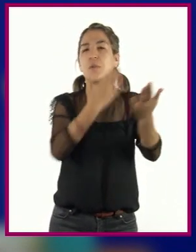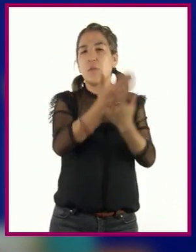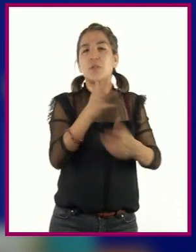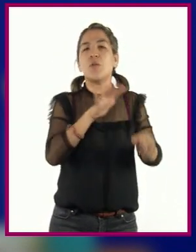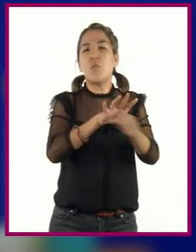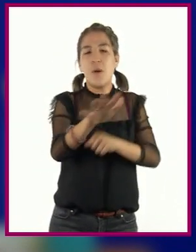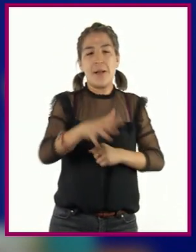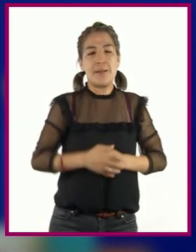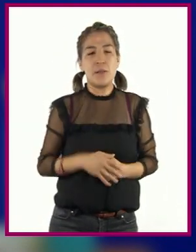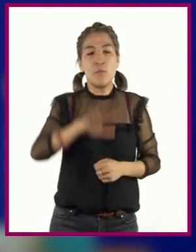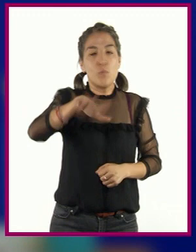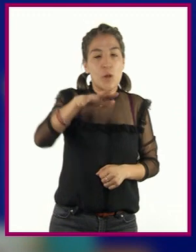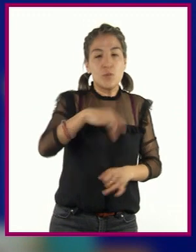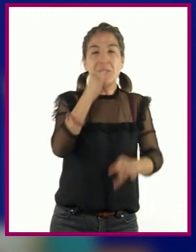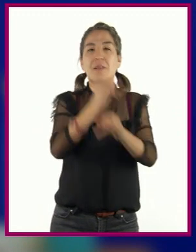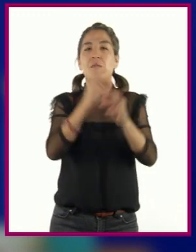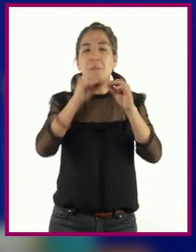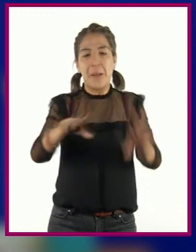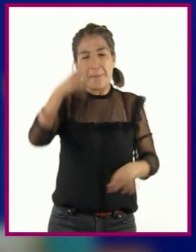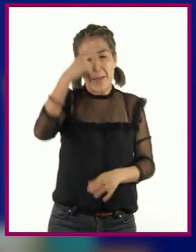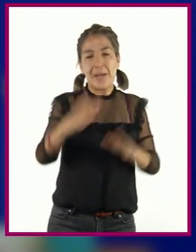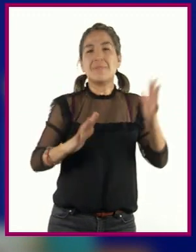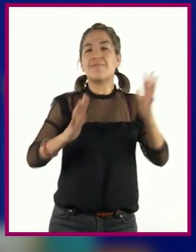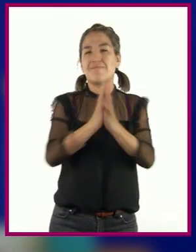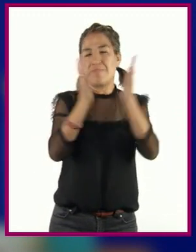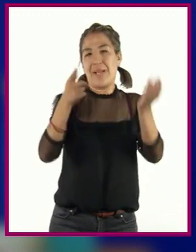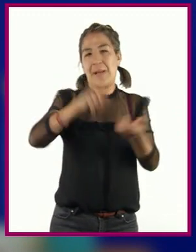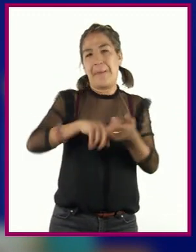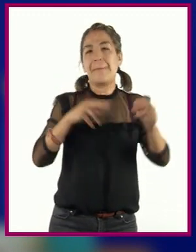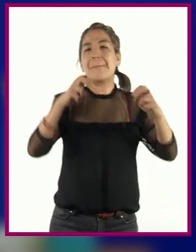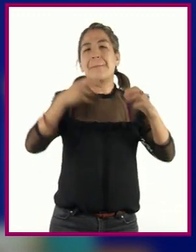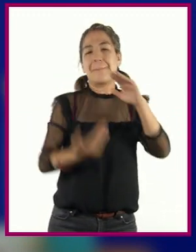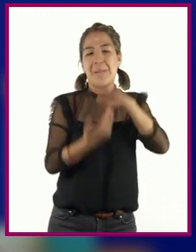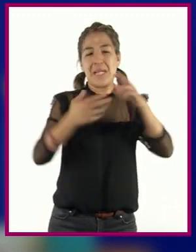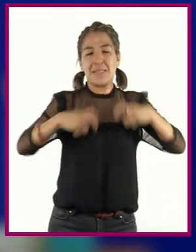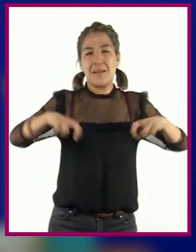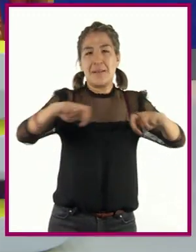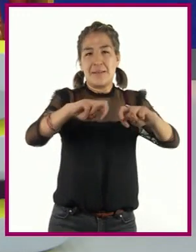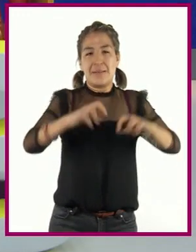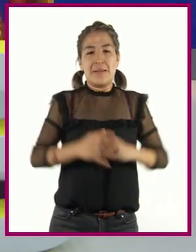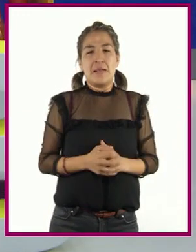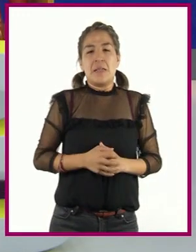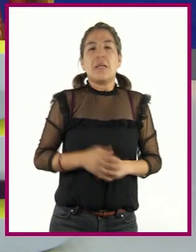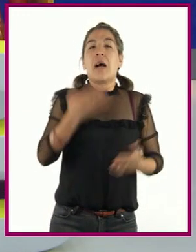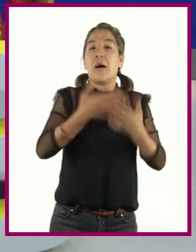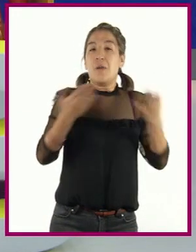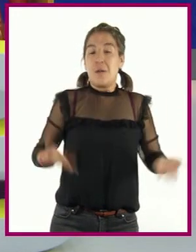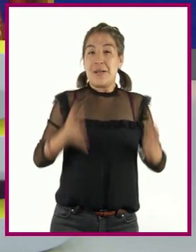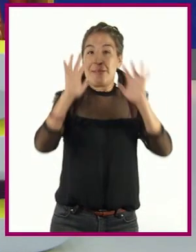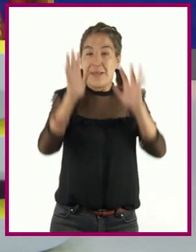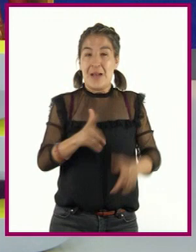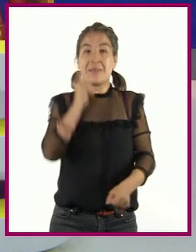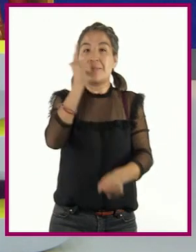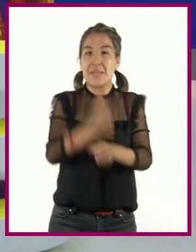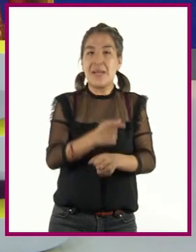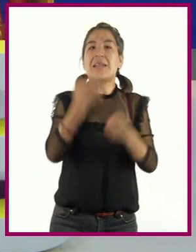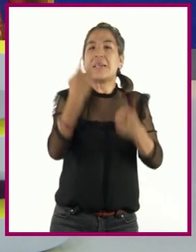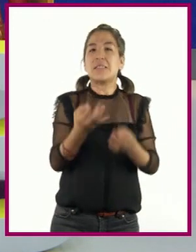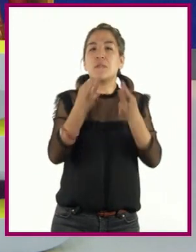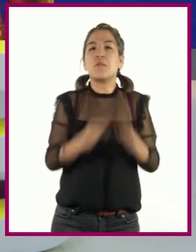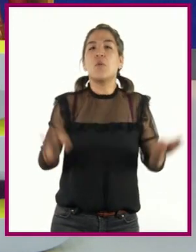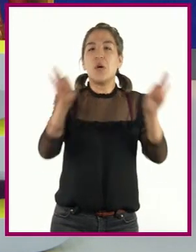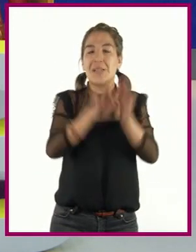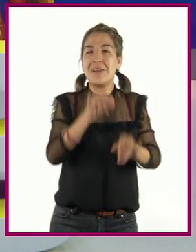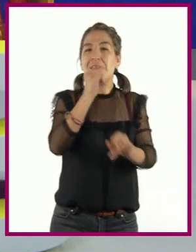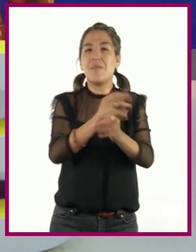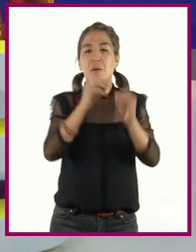fue buscar información para participar en una mesa redonda. Ahora que ya identificamos la importancia de